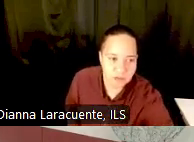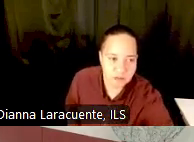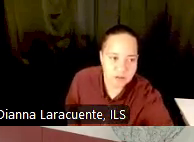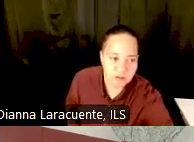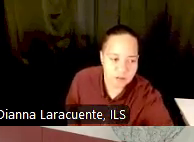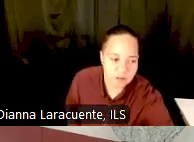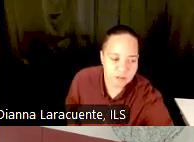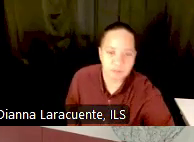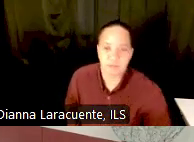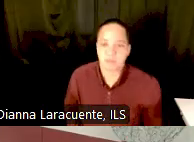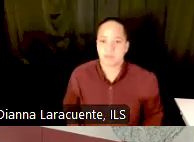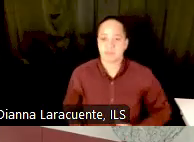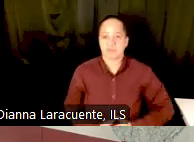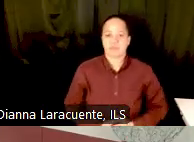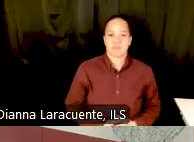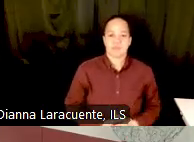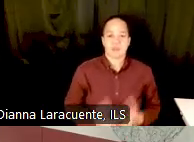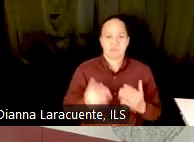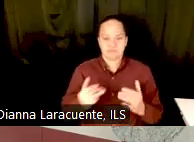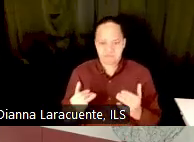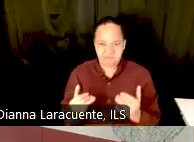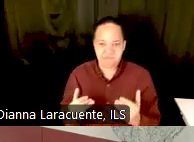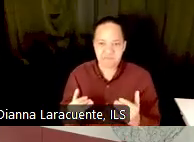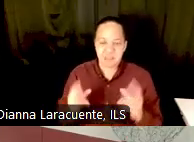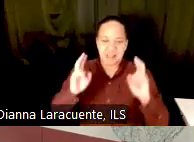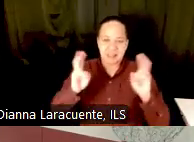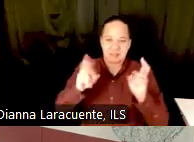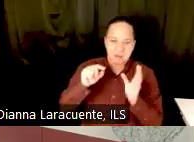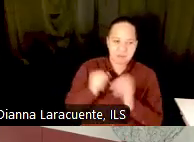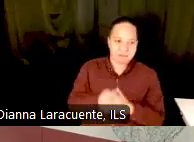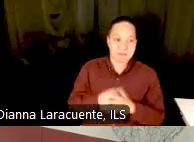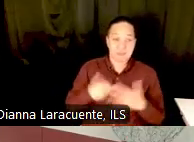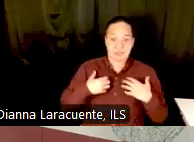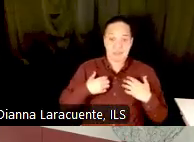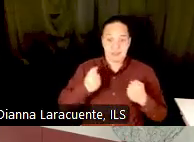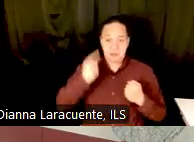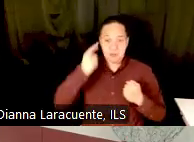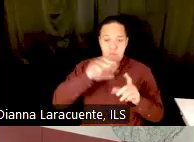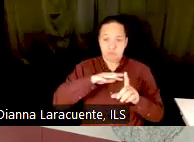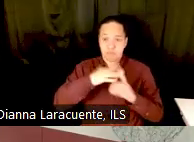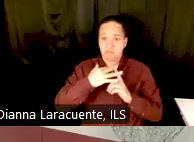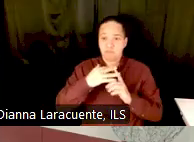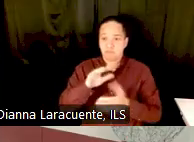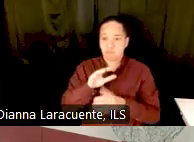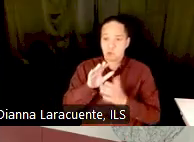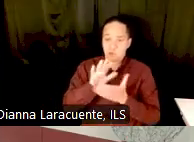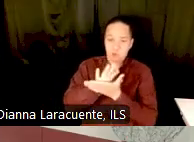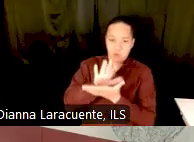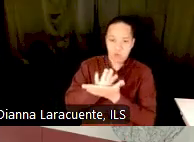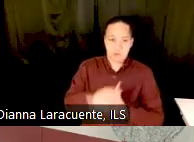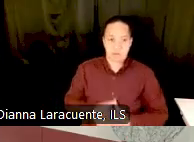tema de, en concreto, la salud mental en el entorno escolar. En la